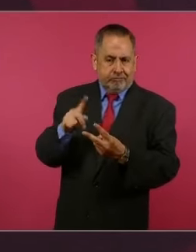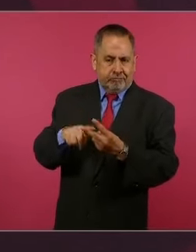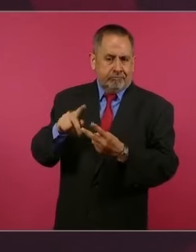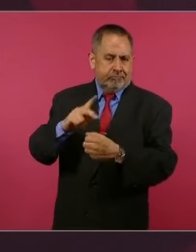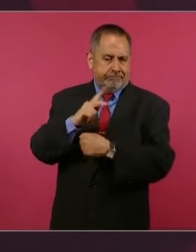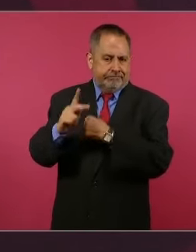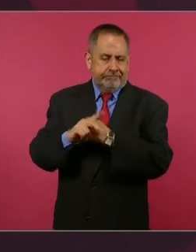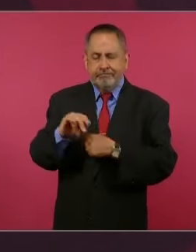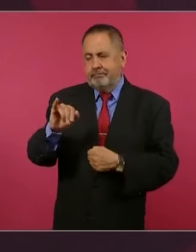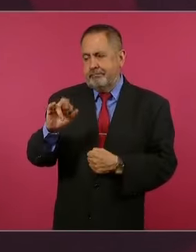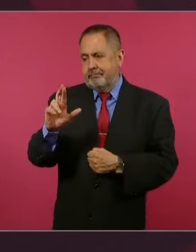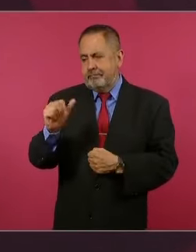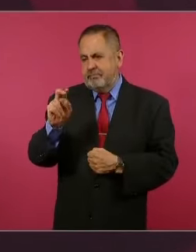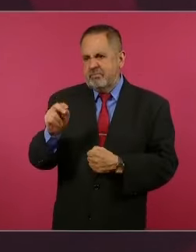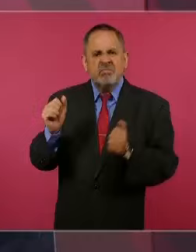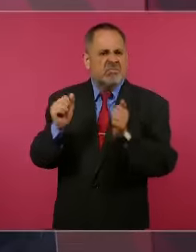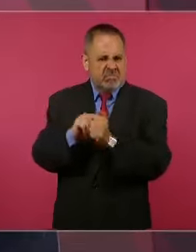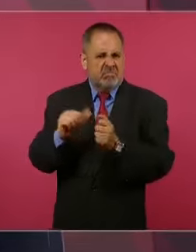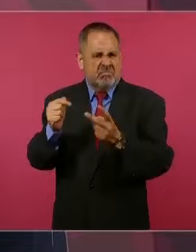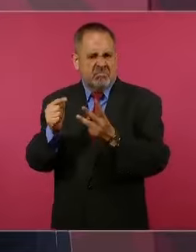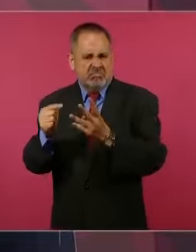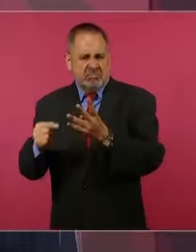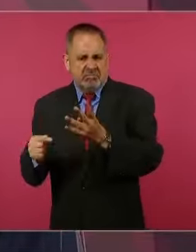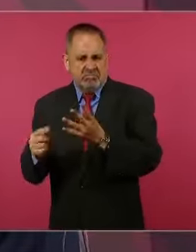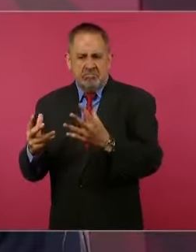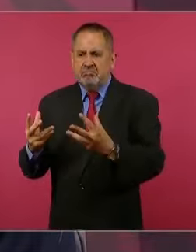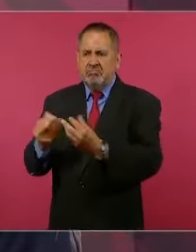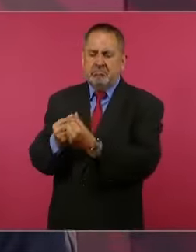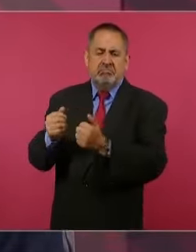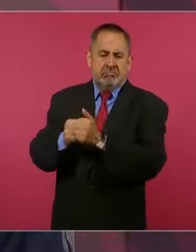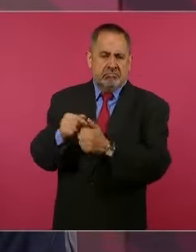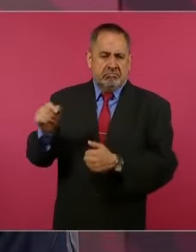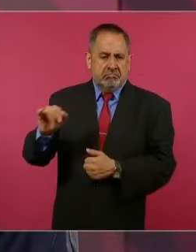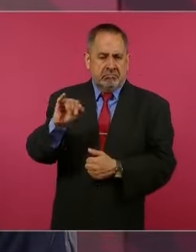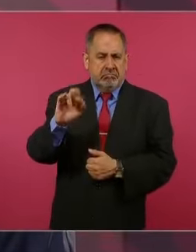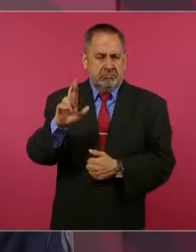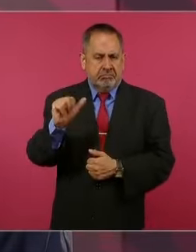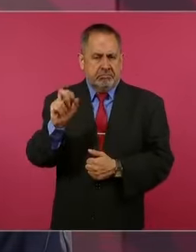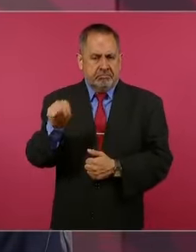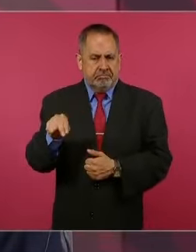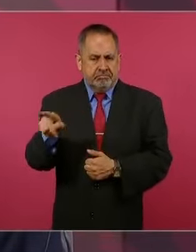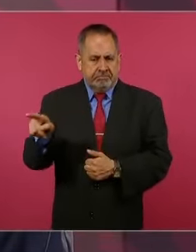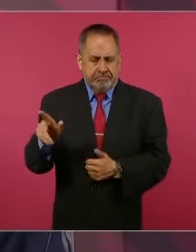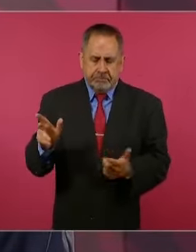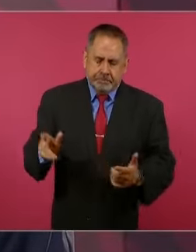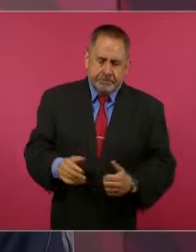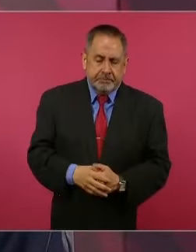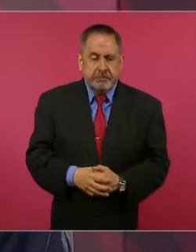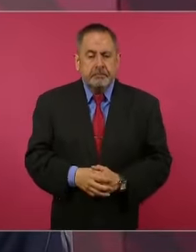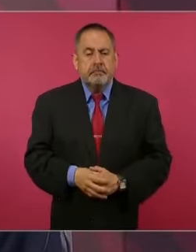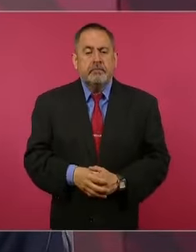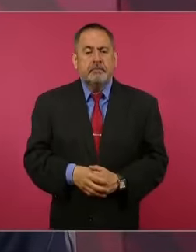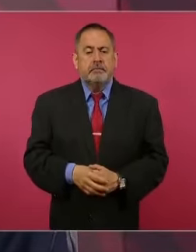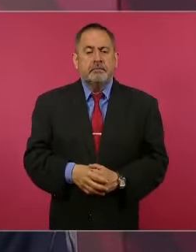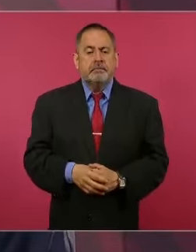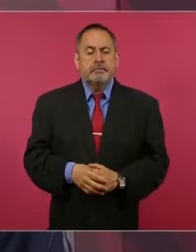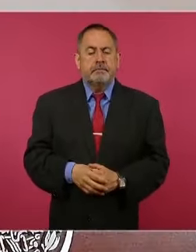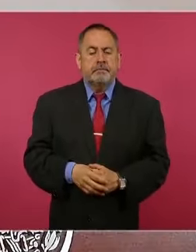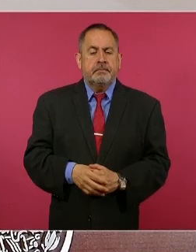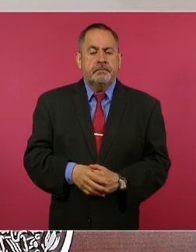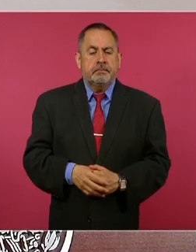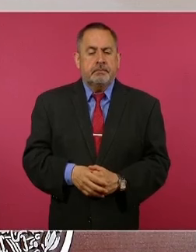otros miembros del gobierno de Irán e acerca